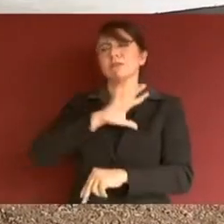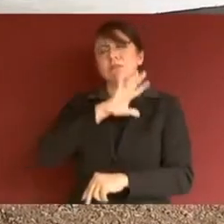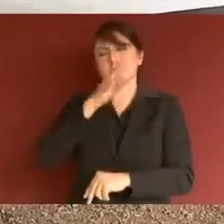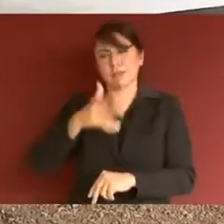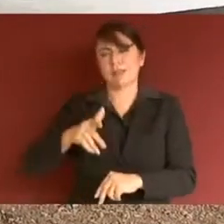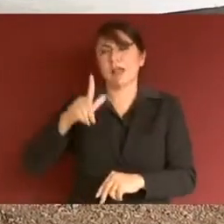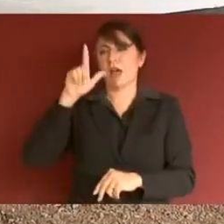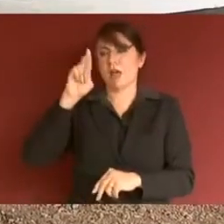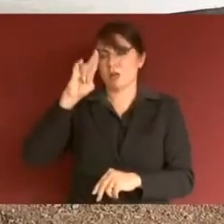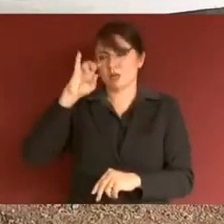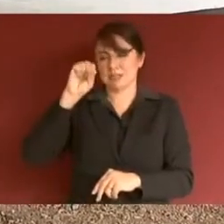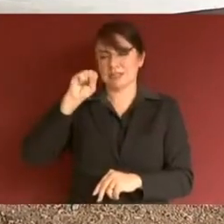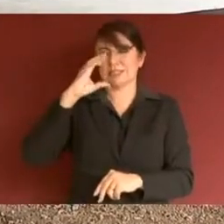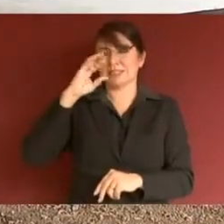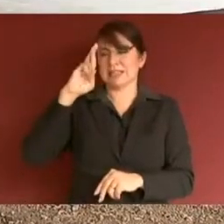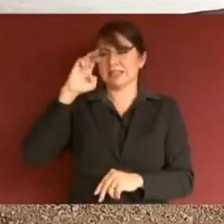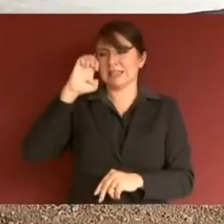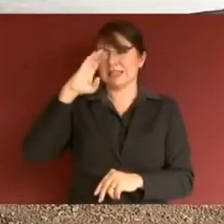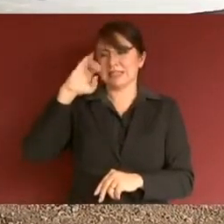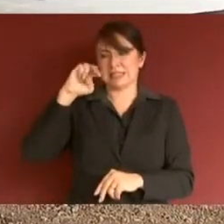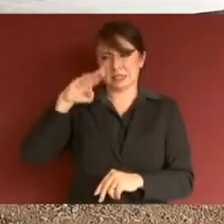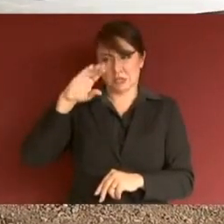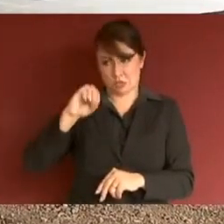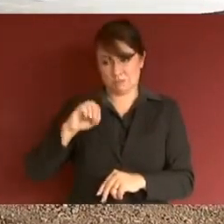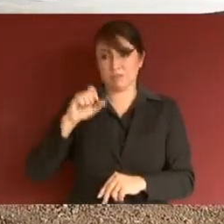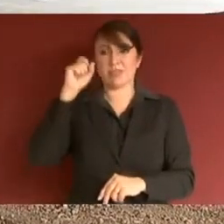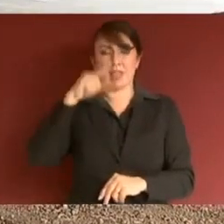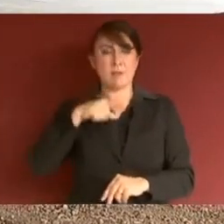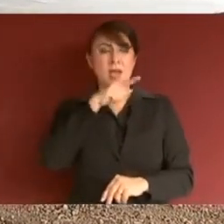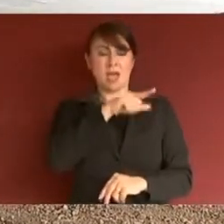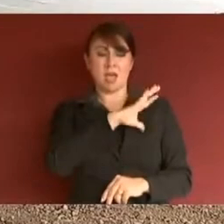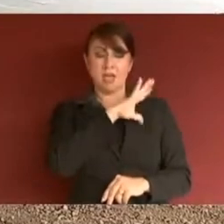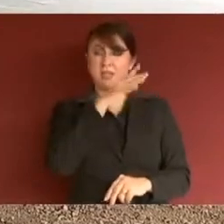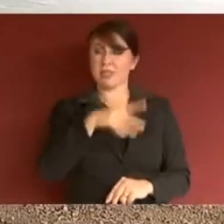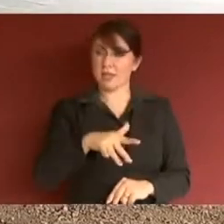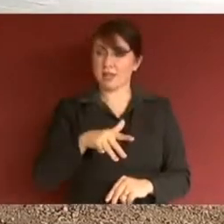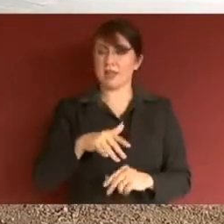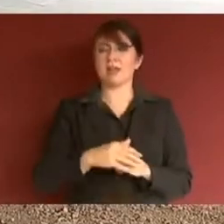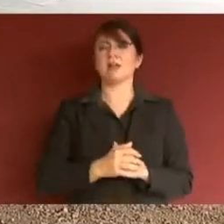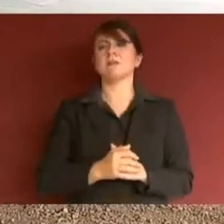asimismo saludo a mi general Iván Hernández Uribe,